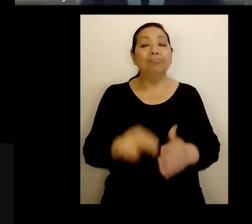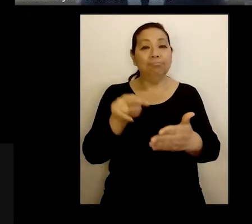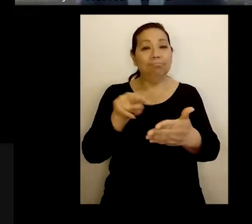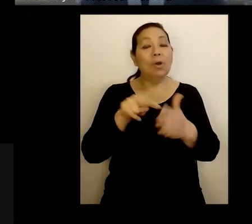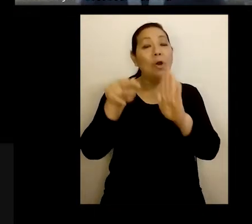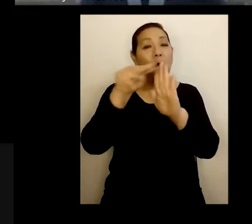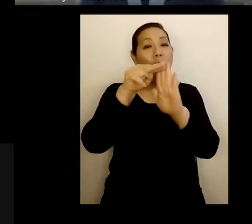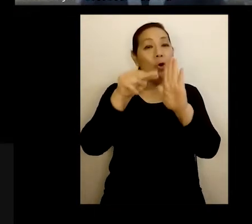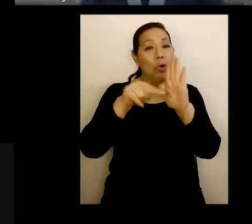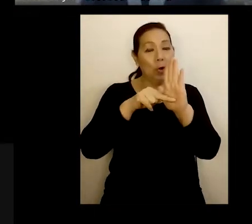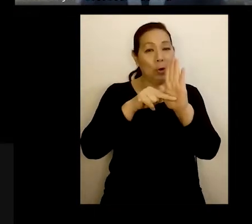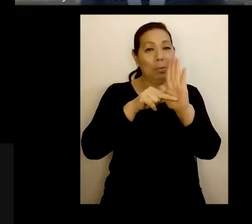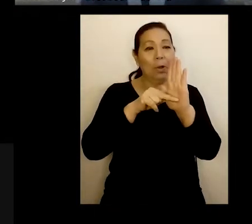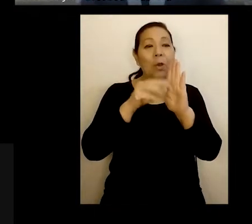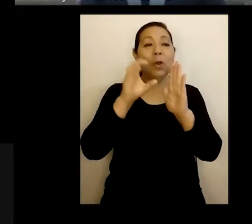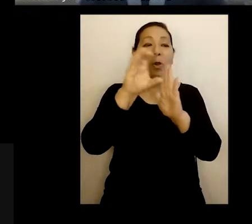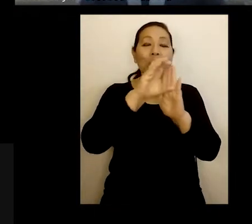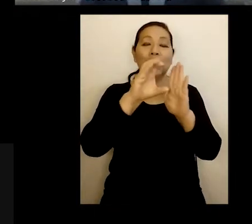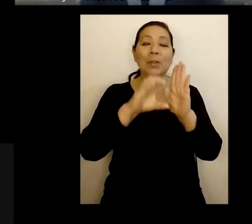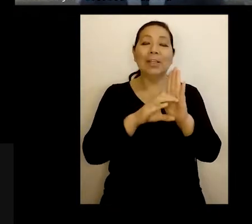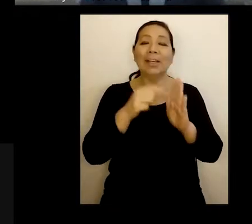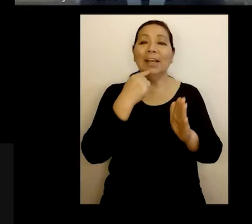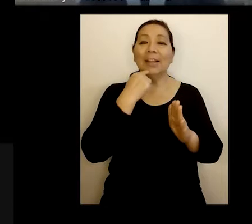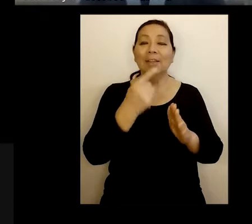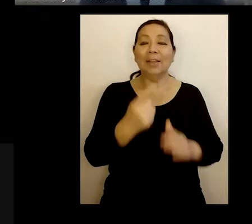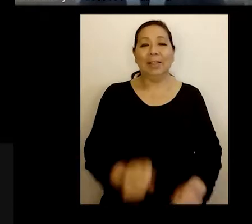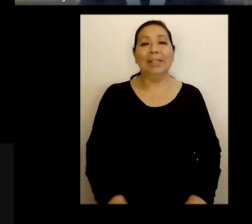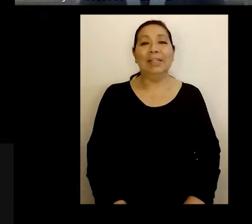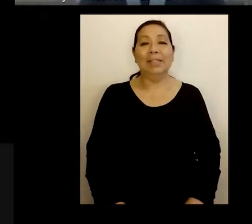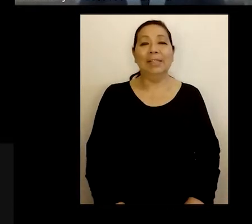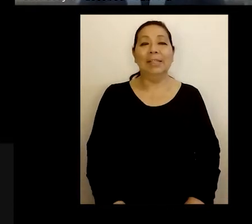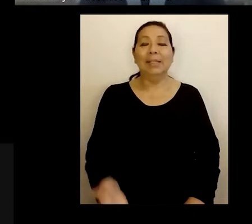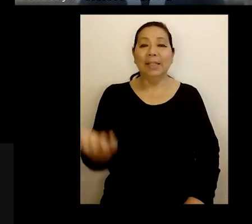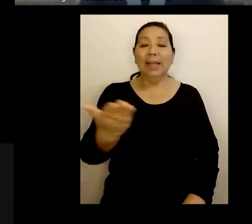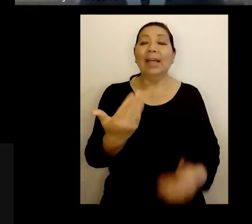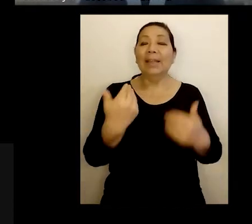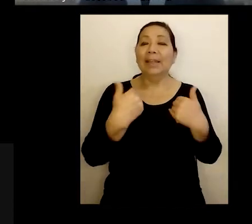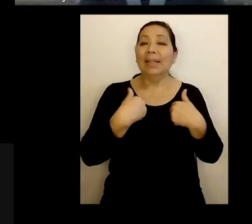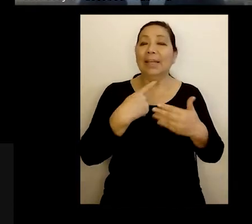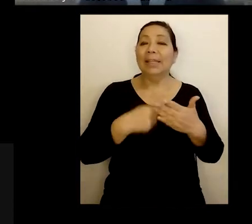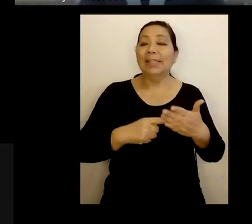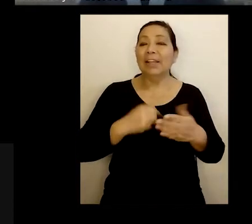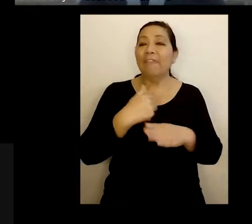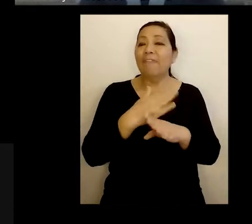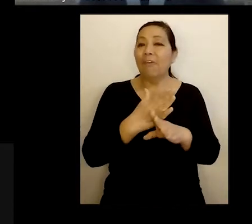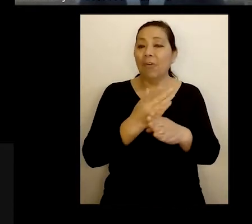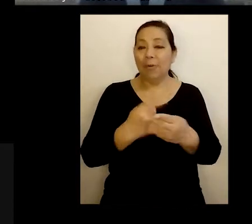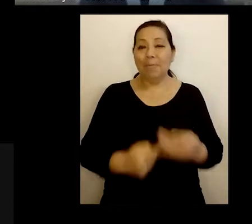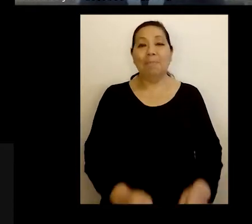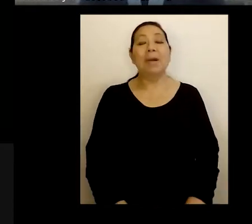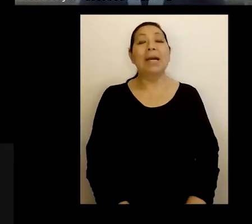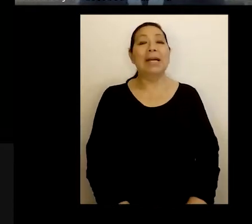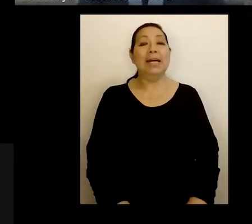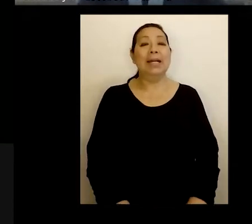de la citada norma constitucional, que dice que las resoluciones tienen que ser motivadas, y asimismo